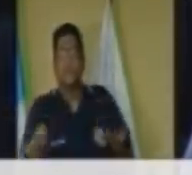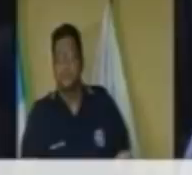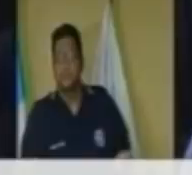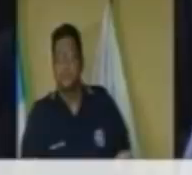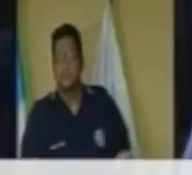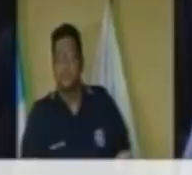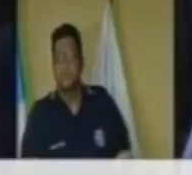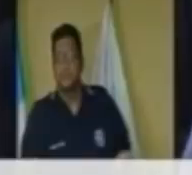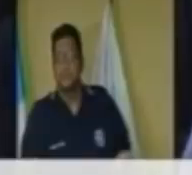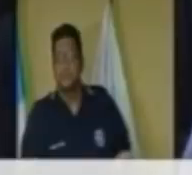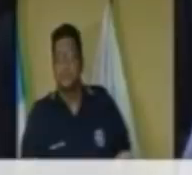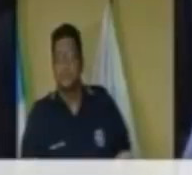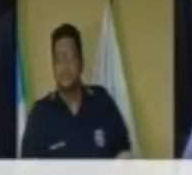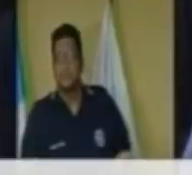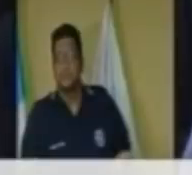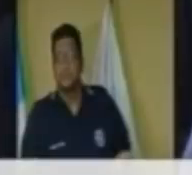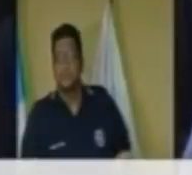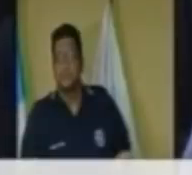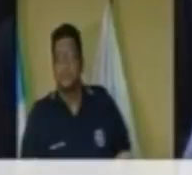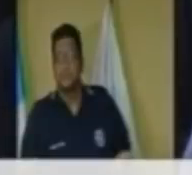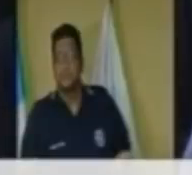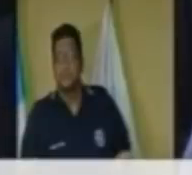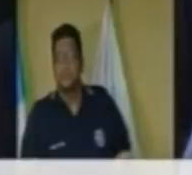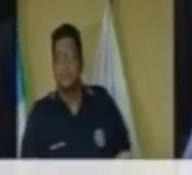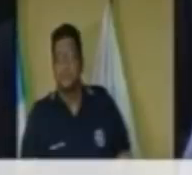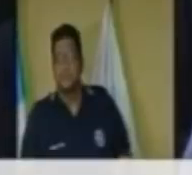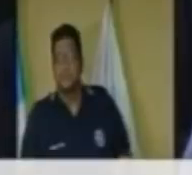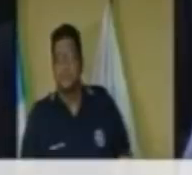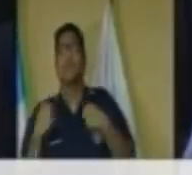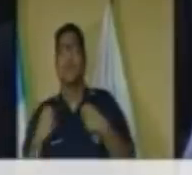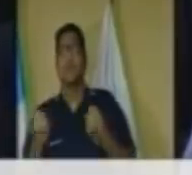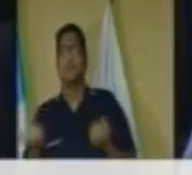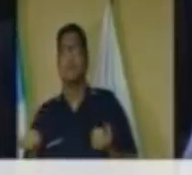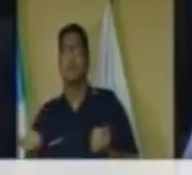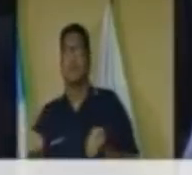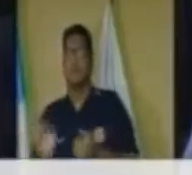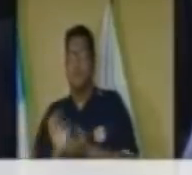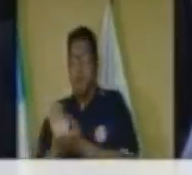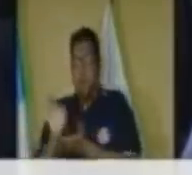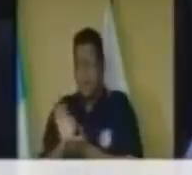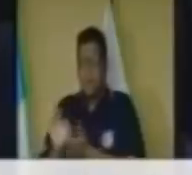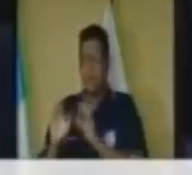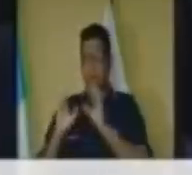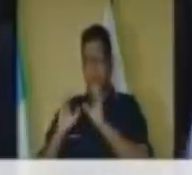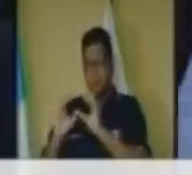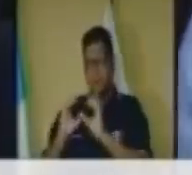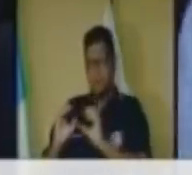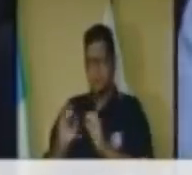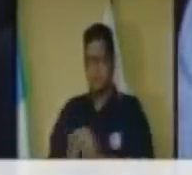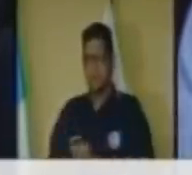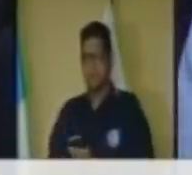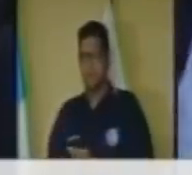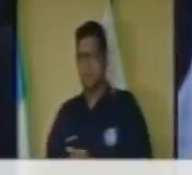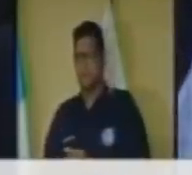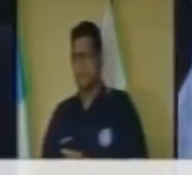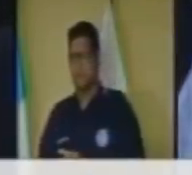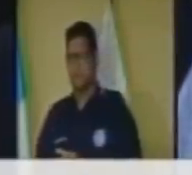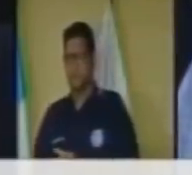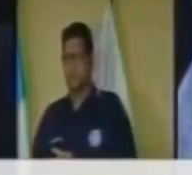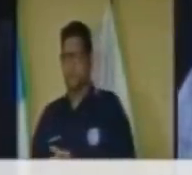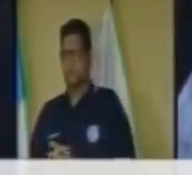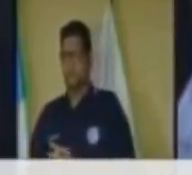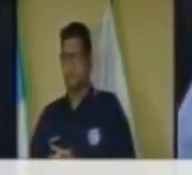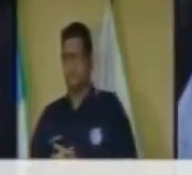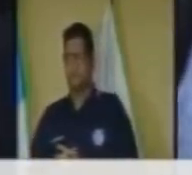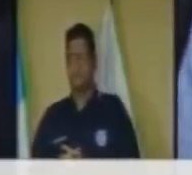buses al momento de las personas a bordo de esos buses? Usted decía que se va a limitar. ¿Cómo se va a controlar eso y cuál es el estado evolutivo